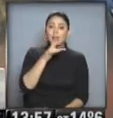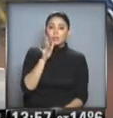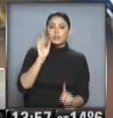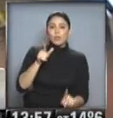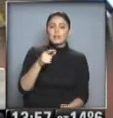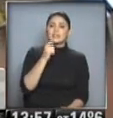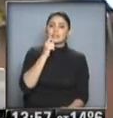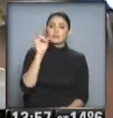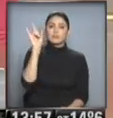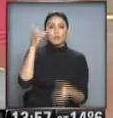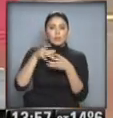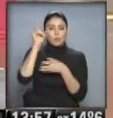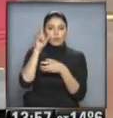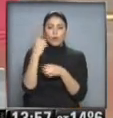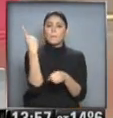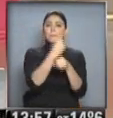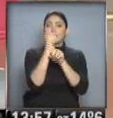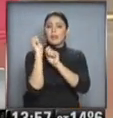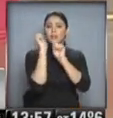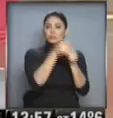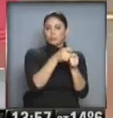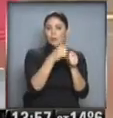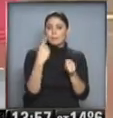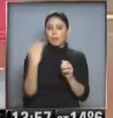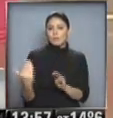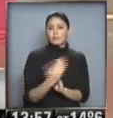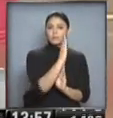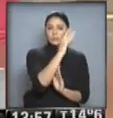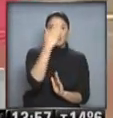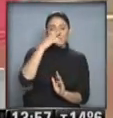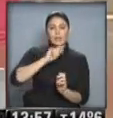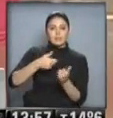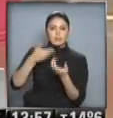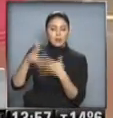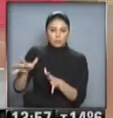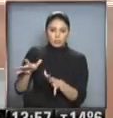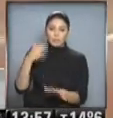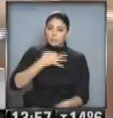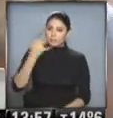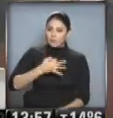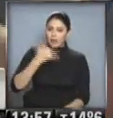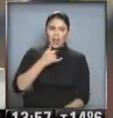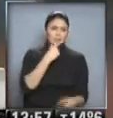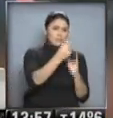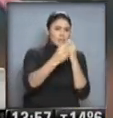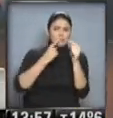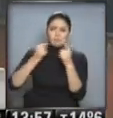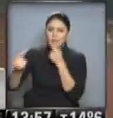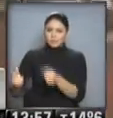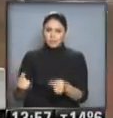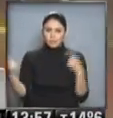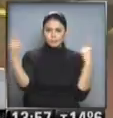en primera, que primero lo va a ascender y después se va a ir. Lo cierto es que hay munición gruesa para todos lados. Se están